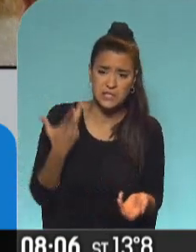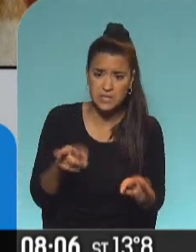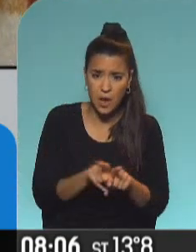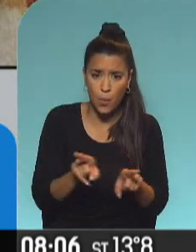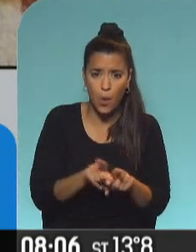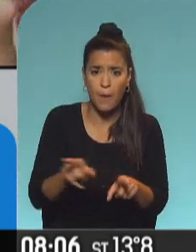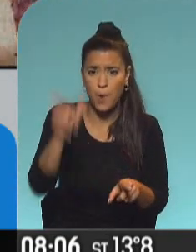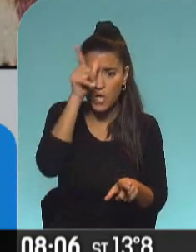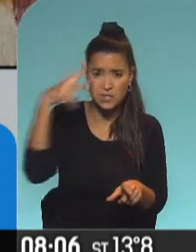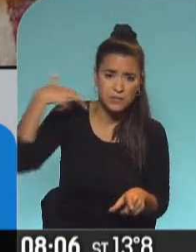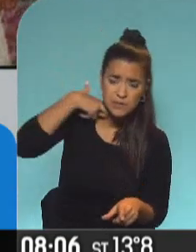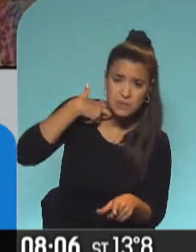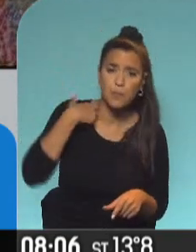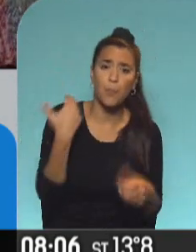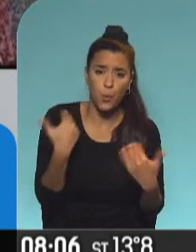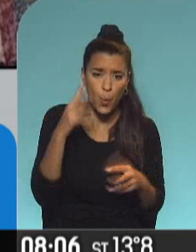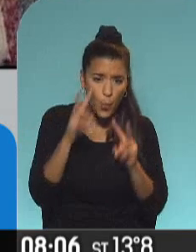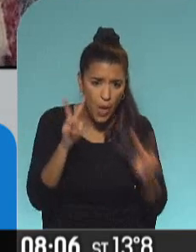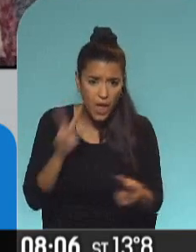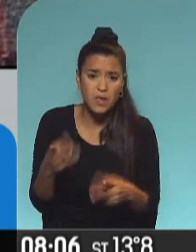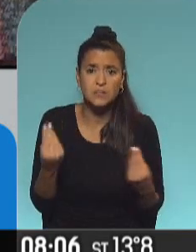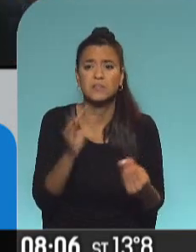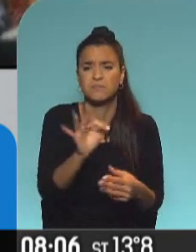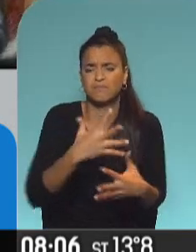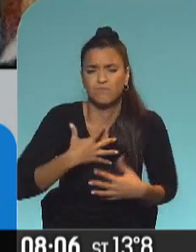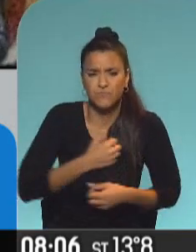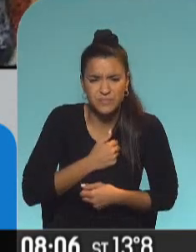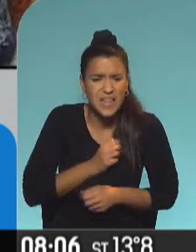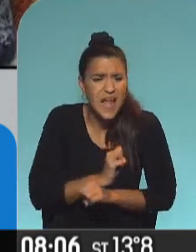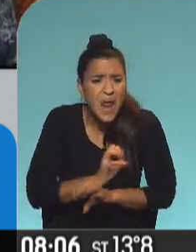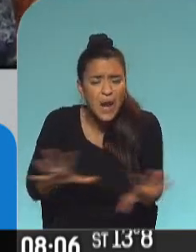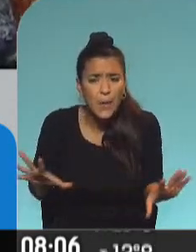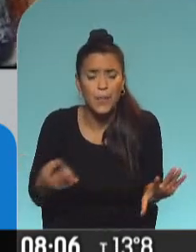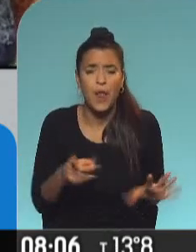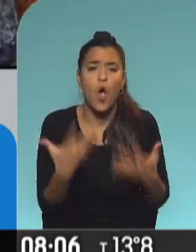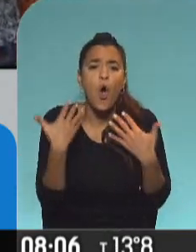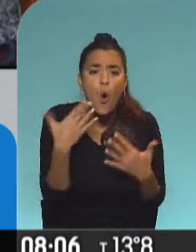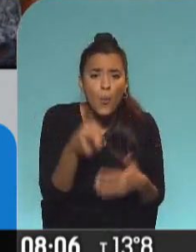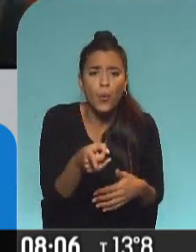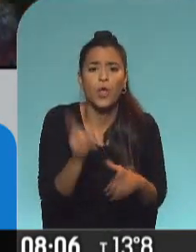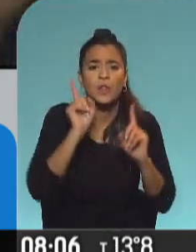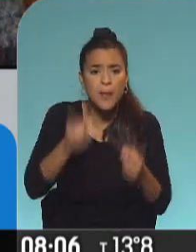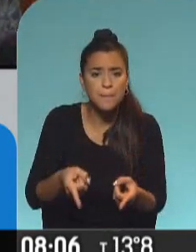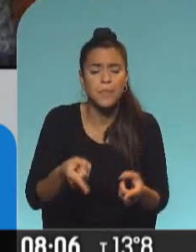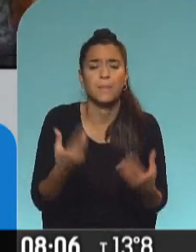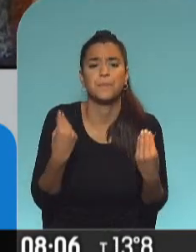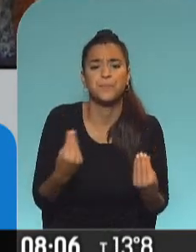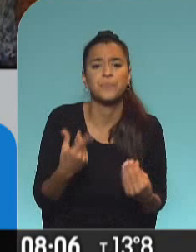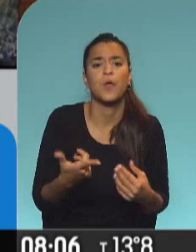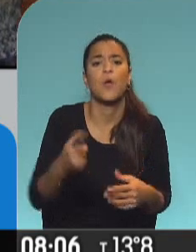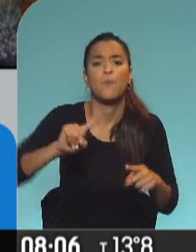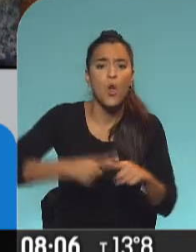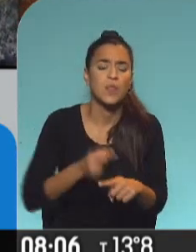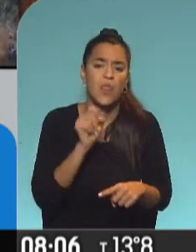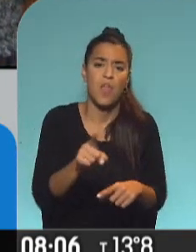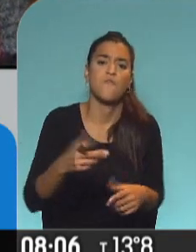de los policías. Quien pudo ver esas imágenes seguramente se habrá conmovido por la ferocidad y obviamente también por la utilización política de la fuerza